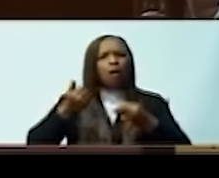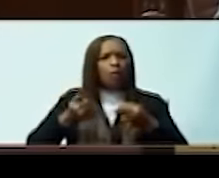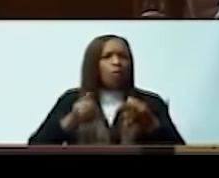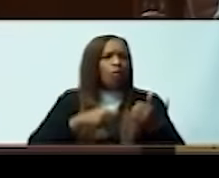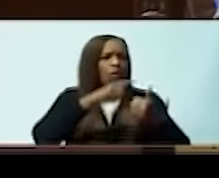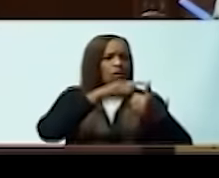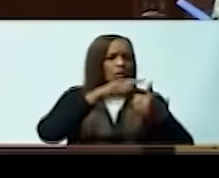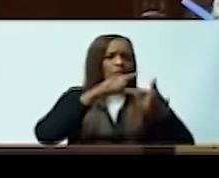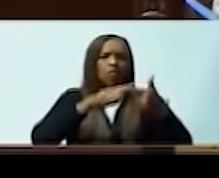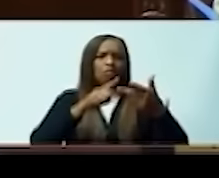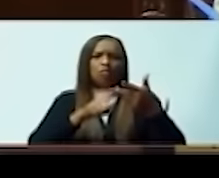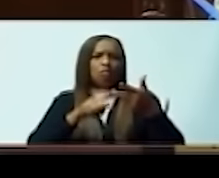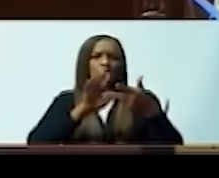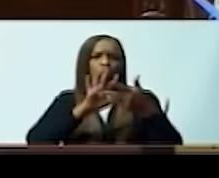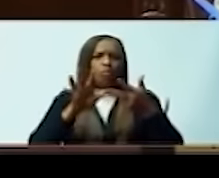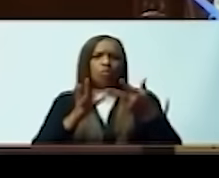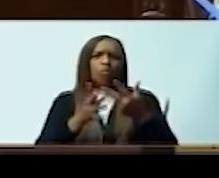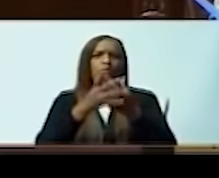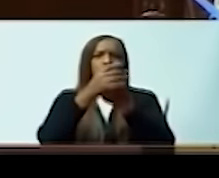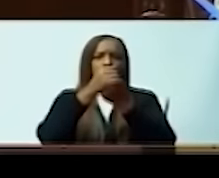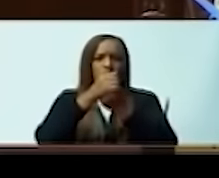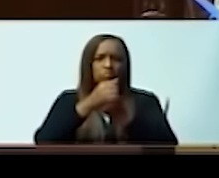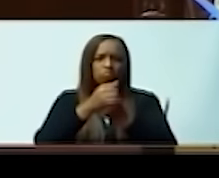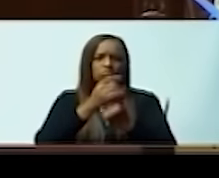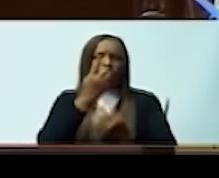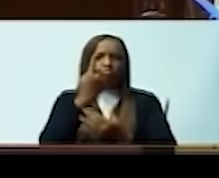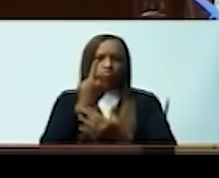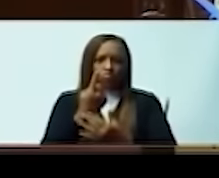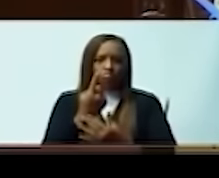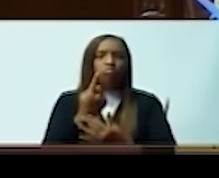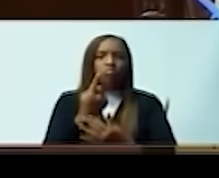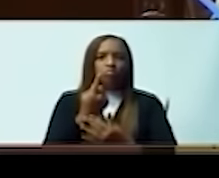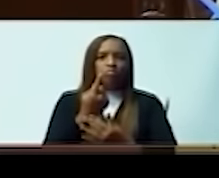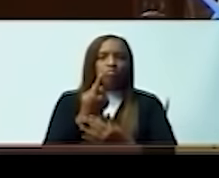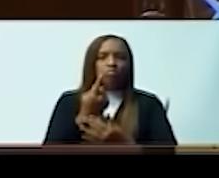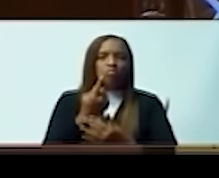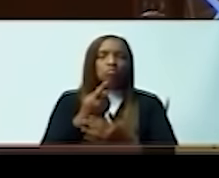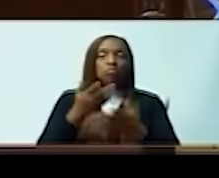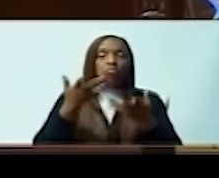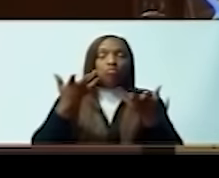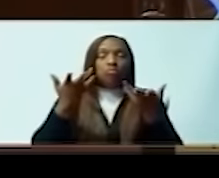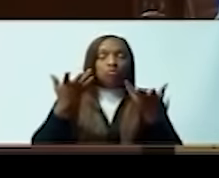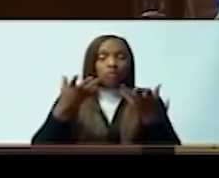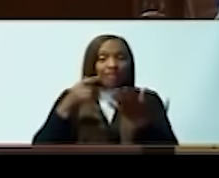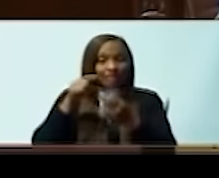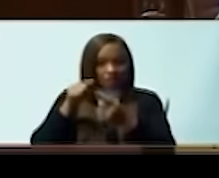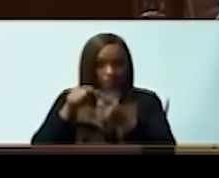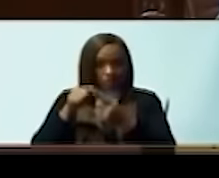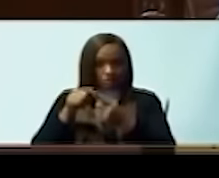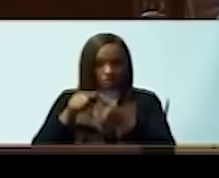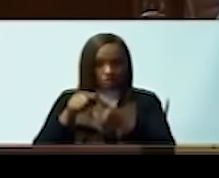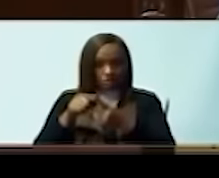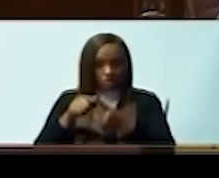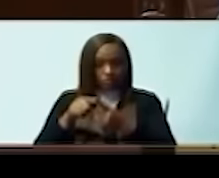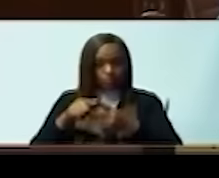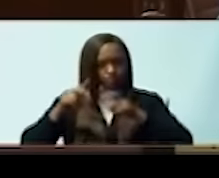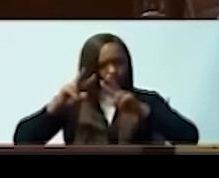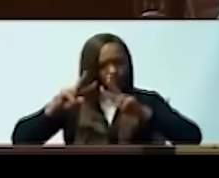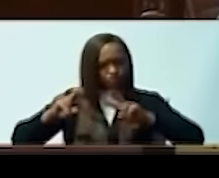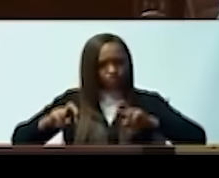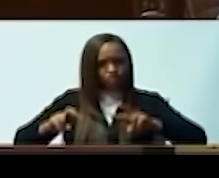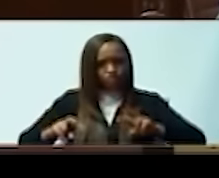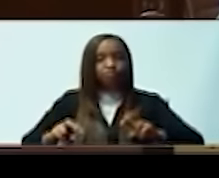hemos conversado con las diferentes bancadas, salvo que surja cualquier